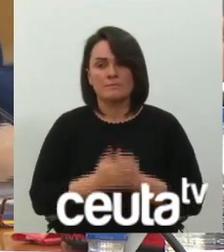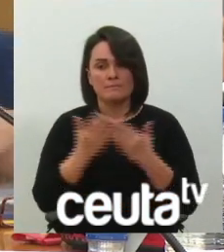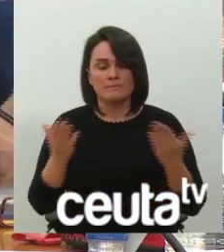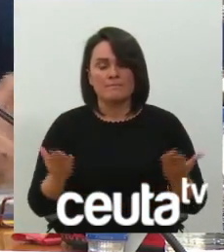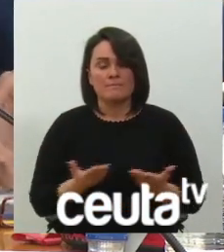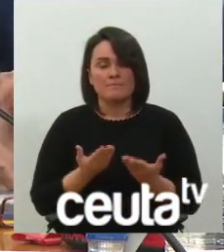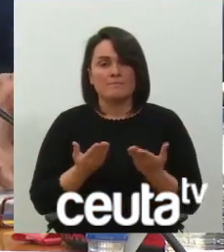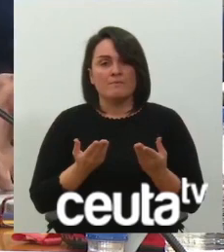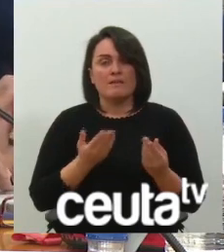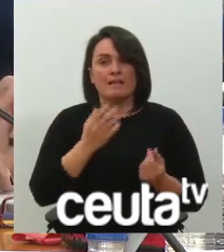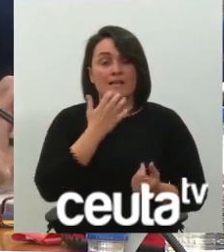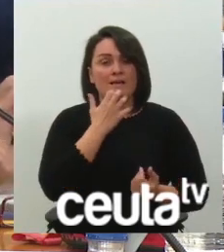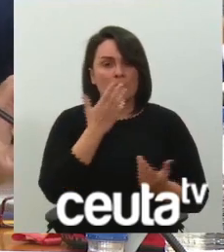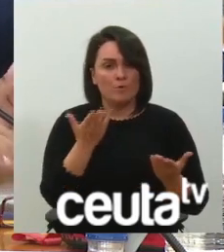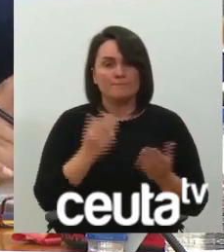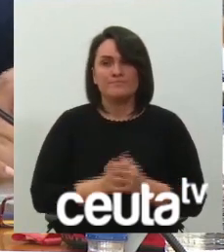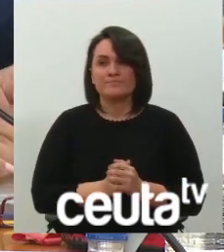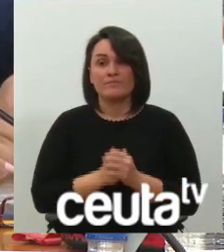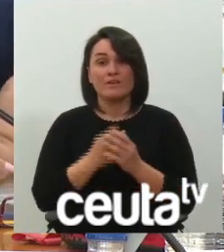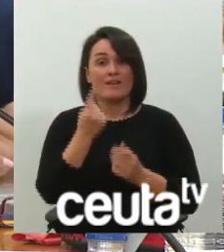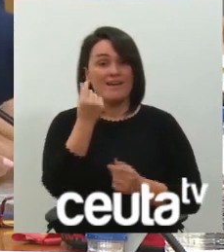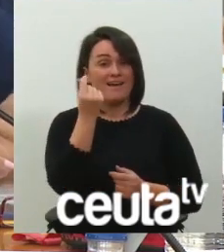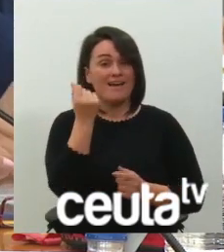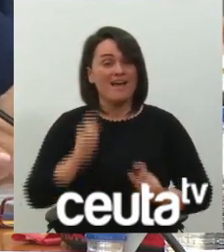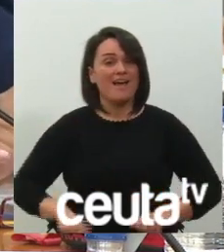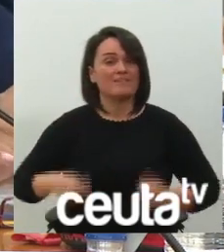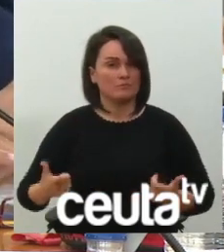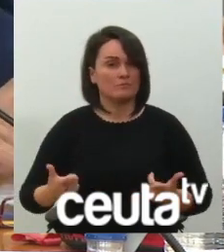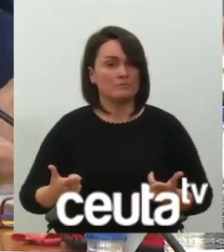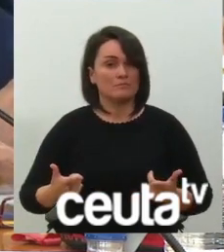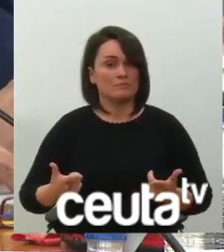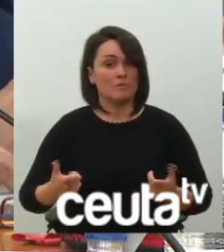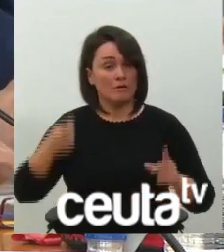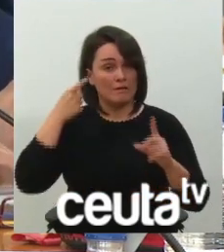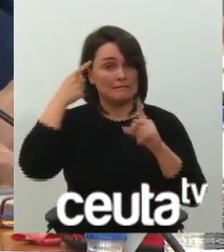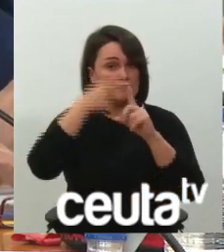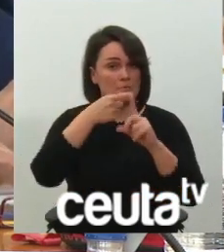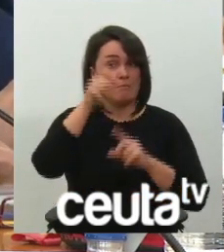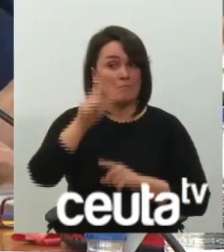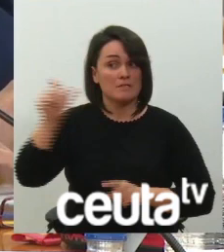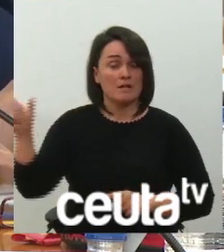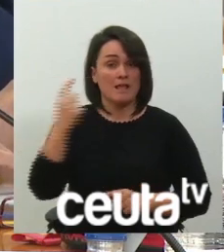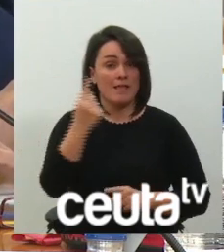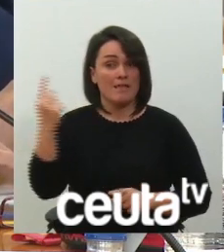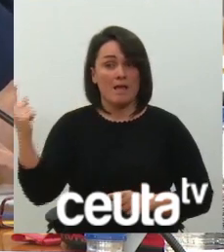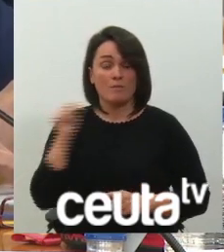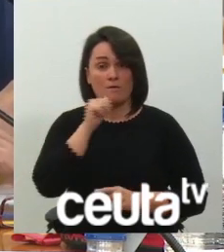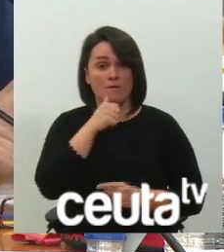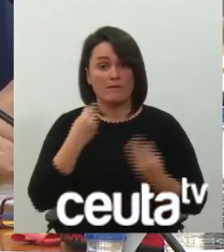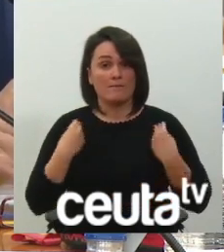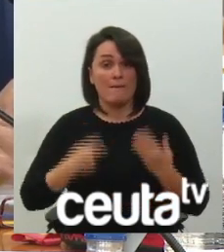el costo lo que es cada ceutí paga y lo que cada residente paga sobre todo